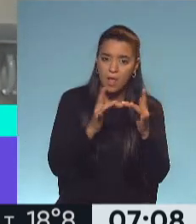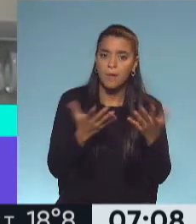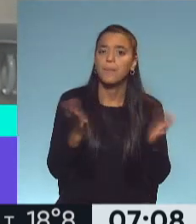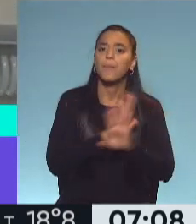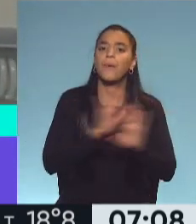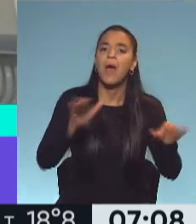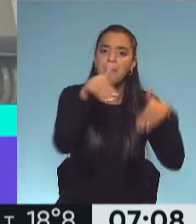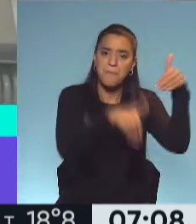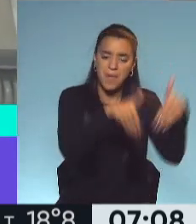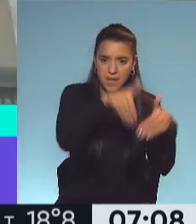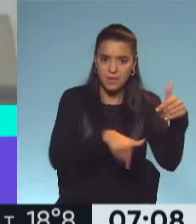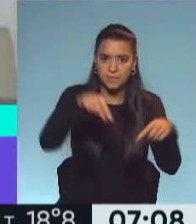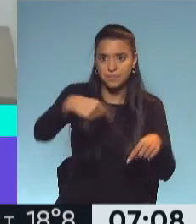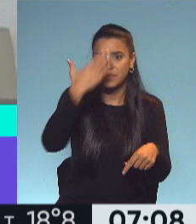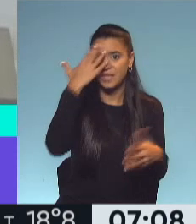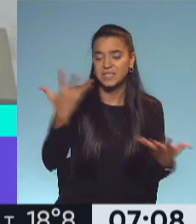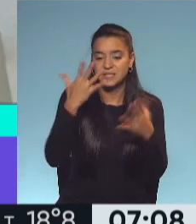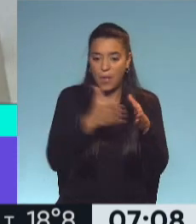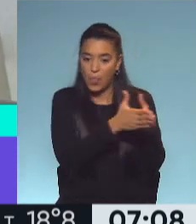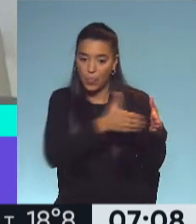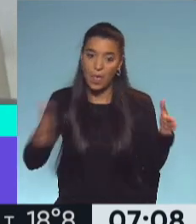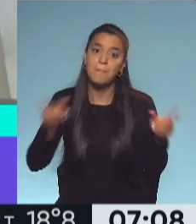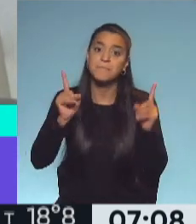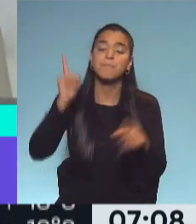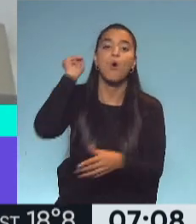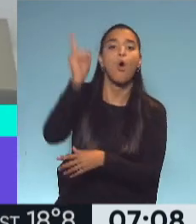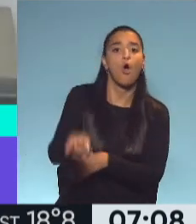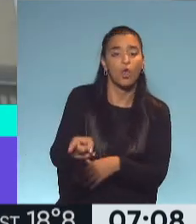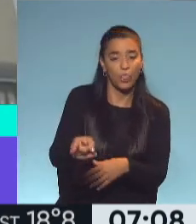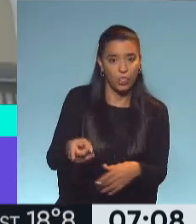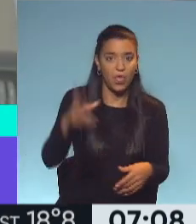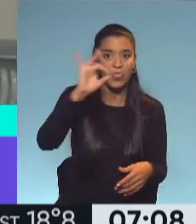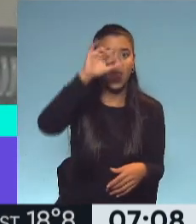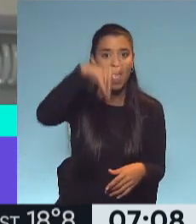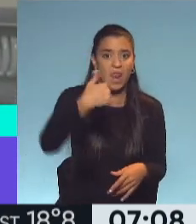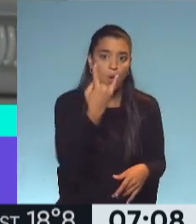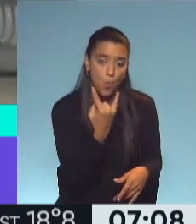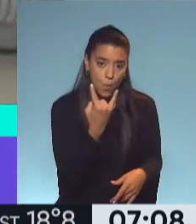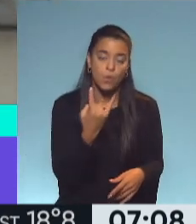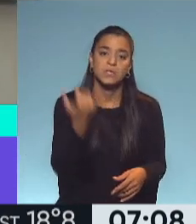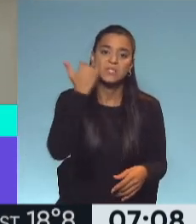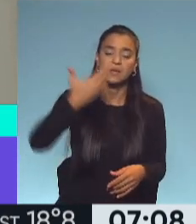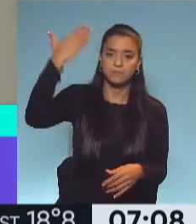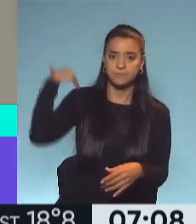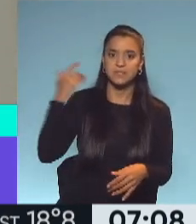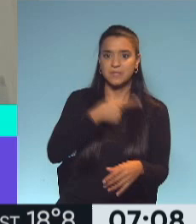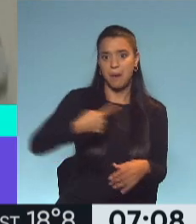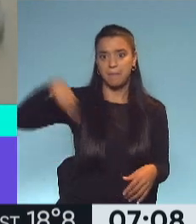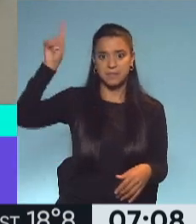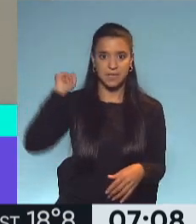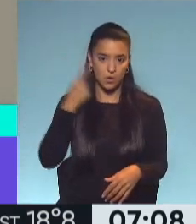ser presenciales en estos 15 días como había ordenado en el DNU, bueno, que ya habíamos conocido la semana